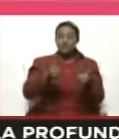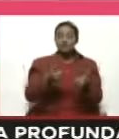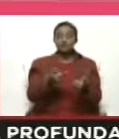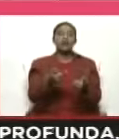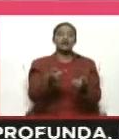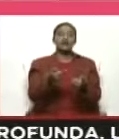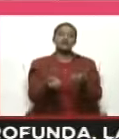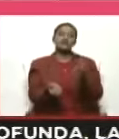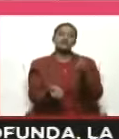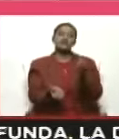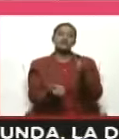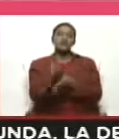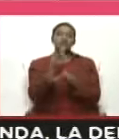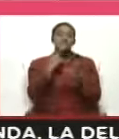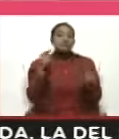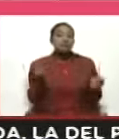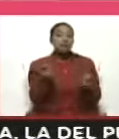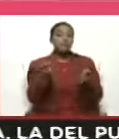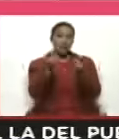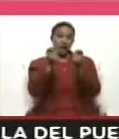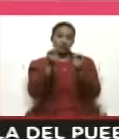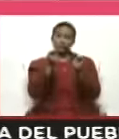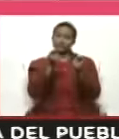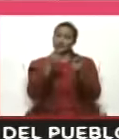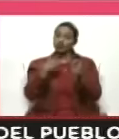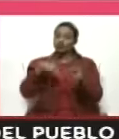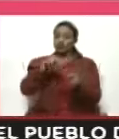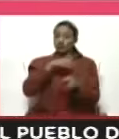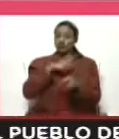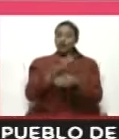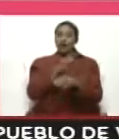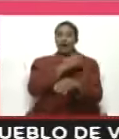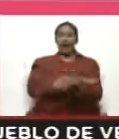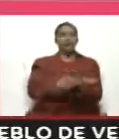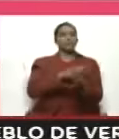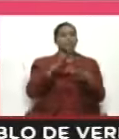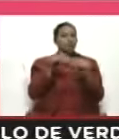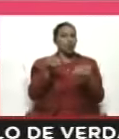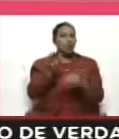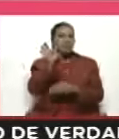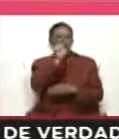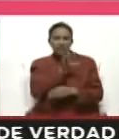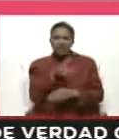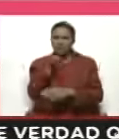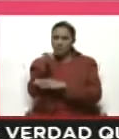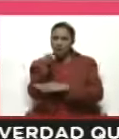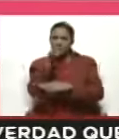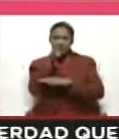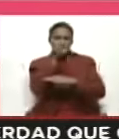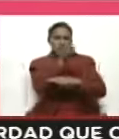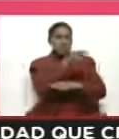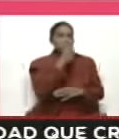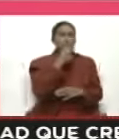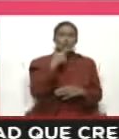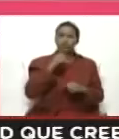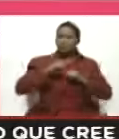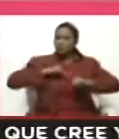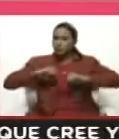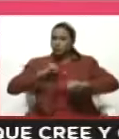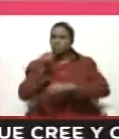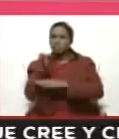Granada, hemos estado en movilizaciones por todo el país, hermosas movilizaciones que nos permiten a